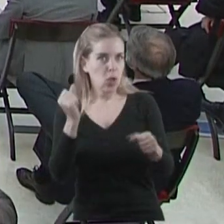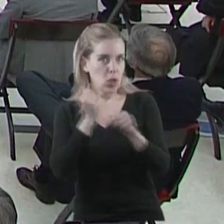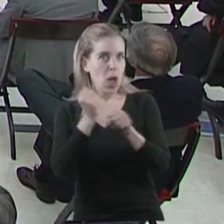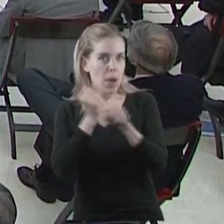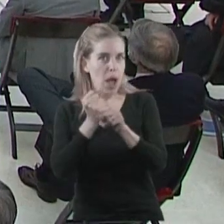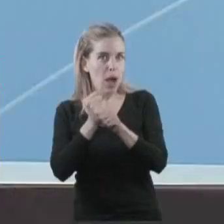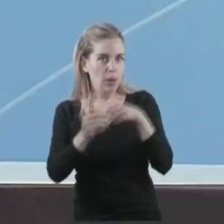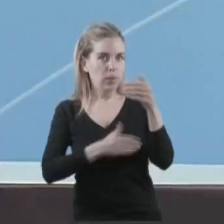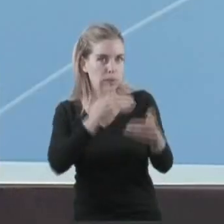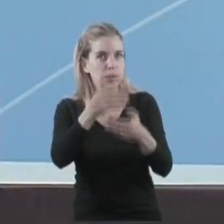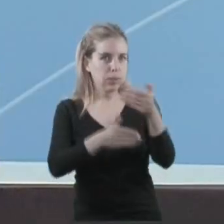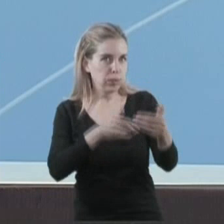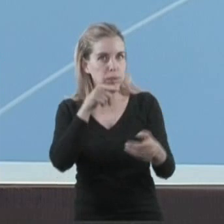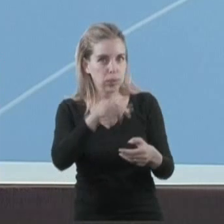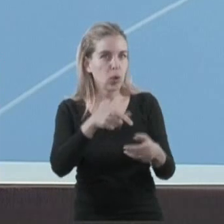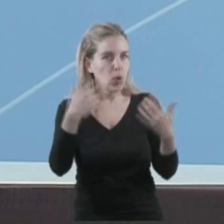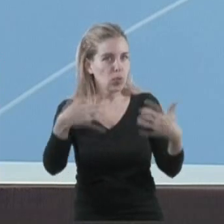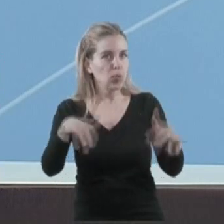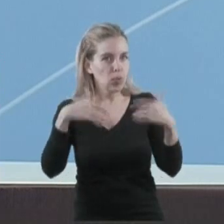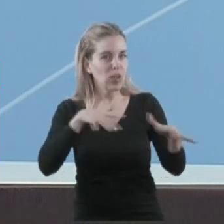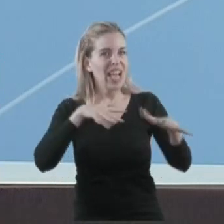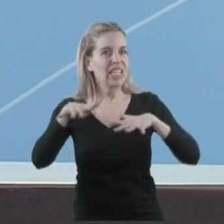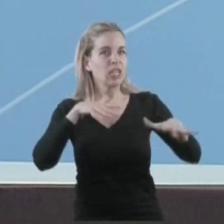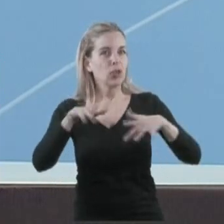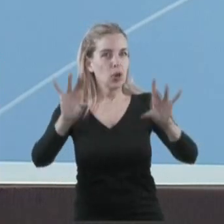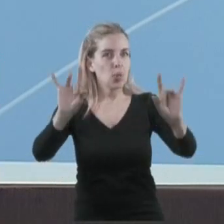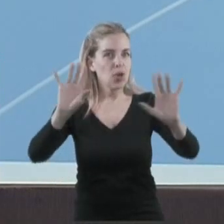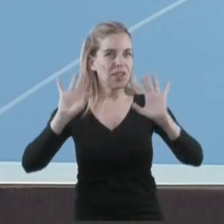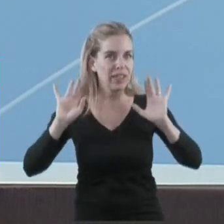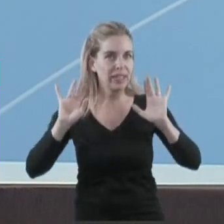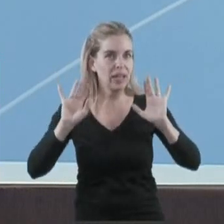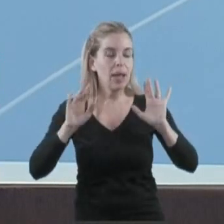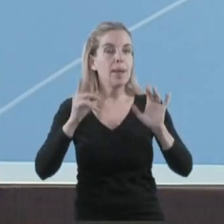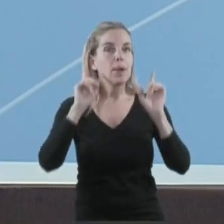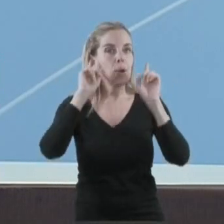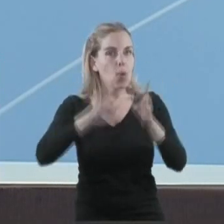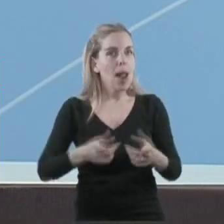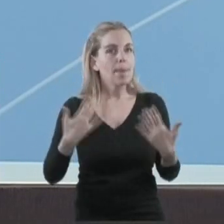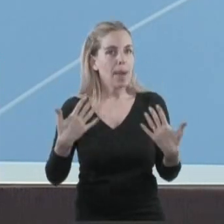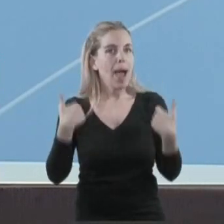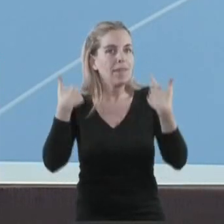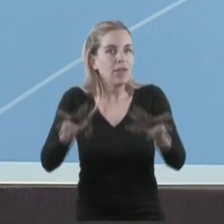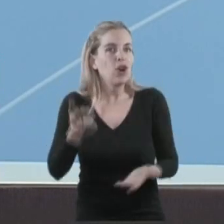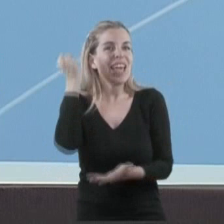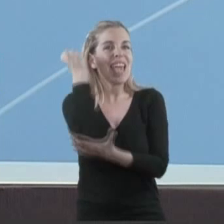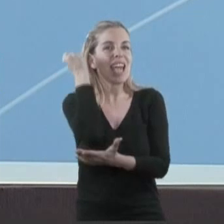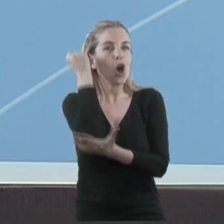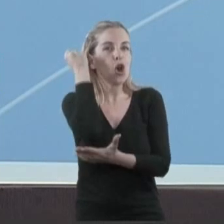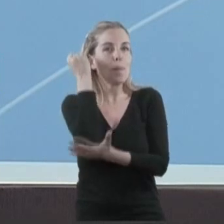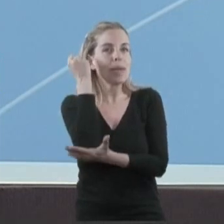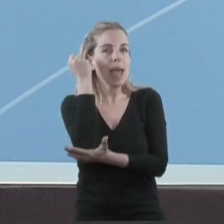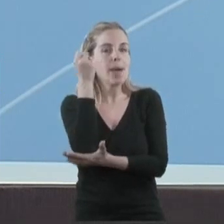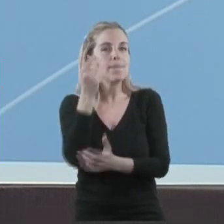extremadamente difíciles, históricamente difíciles, las condiciones para que la economía pueda estar transitando un